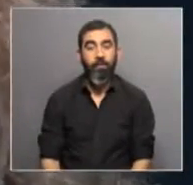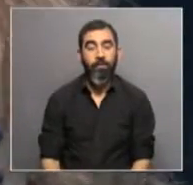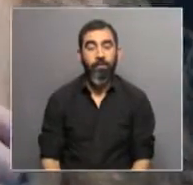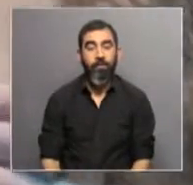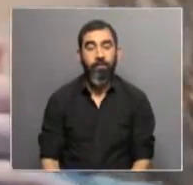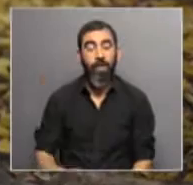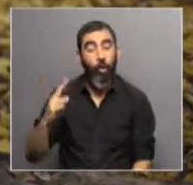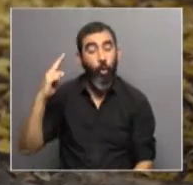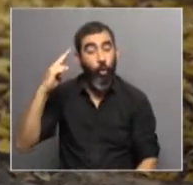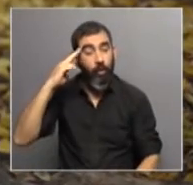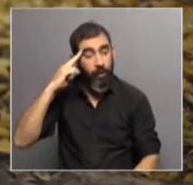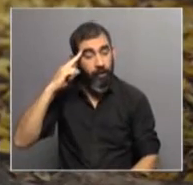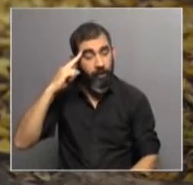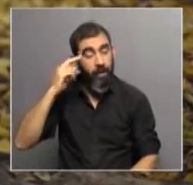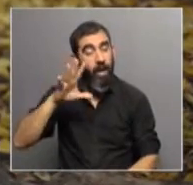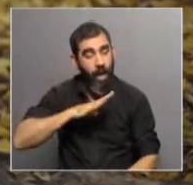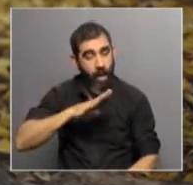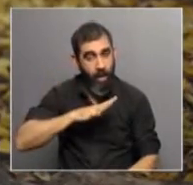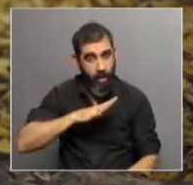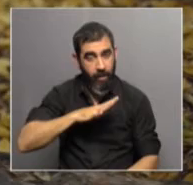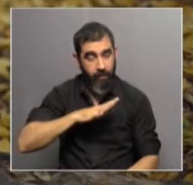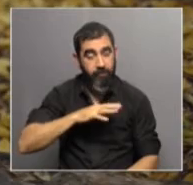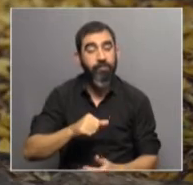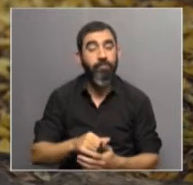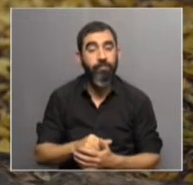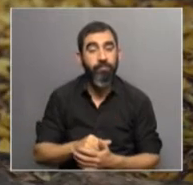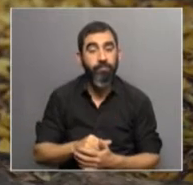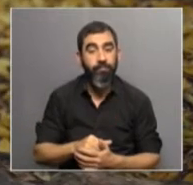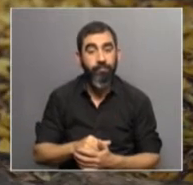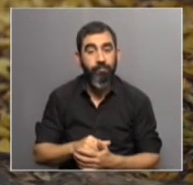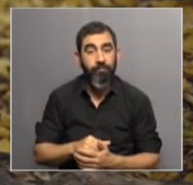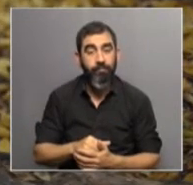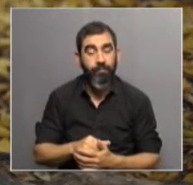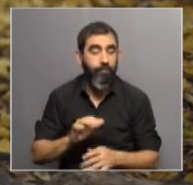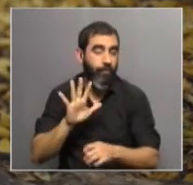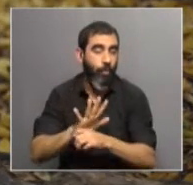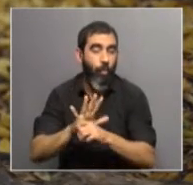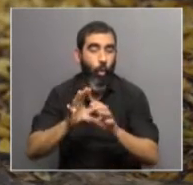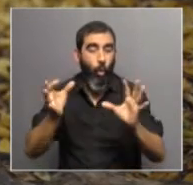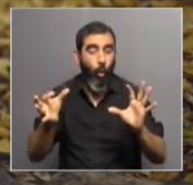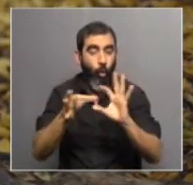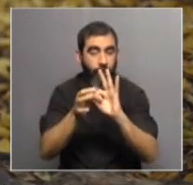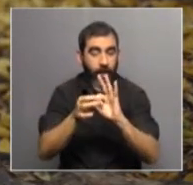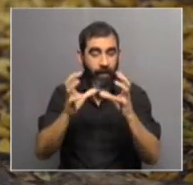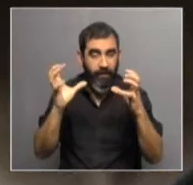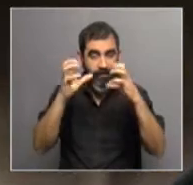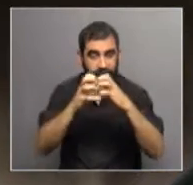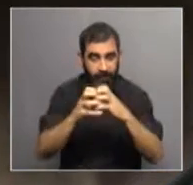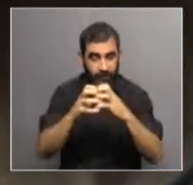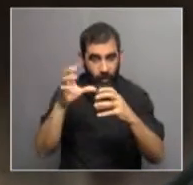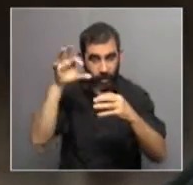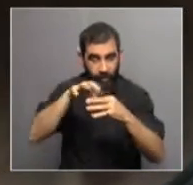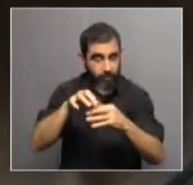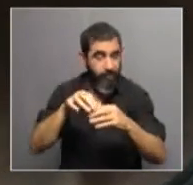Es decir, la nostalgia está de alguna manera cableada en nuestro cerebro. Estamos